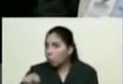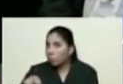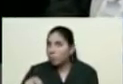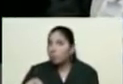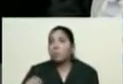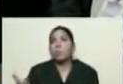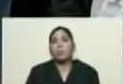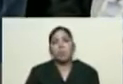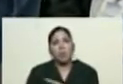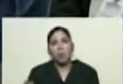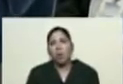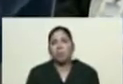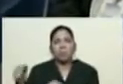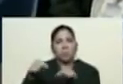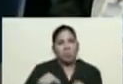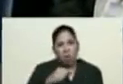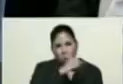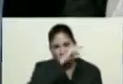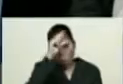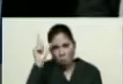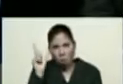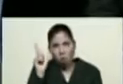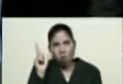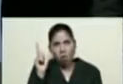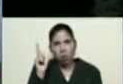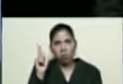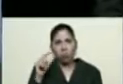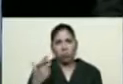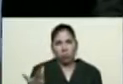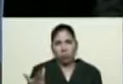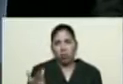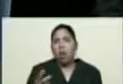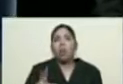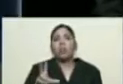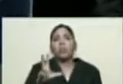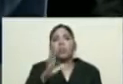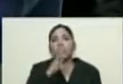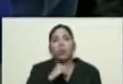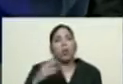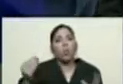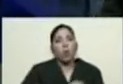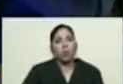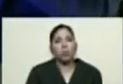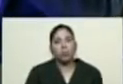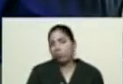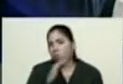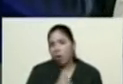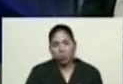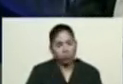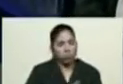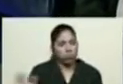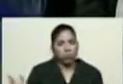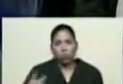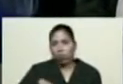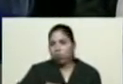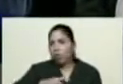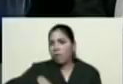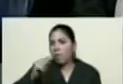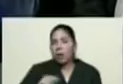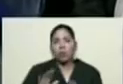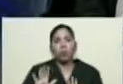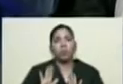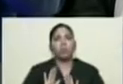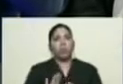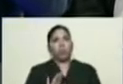no hay acuerdo, aquí no hay... ¿Quién dijo que había acuerdo? Eso es mentira, no hay ningún tipo de acuerdo, nosotros no vamos a firmar nada. Habiendo ya